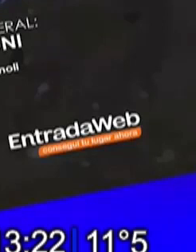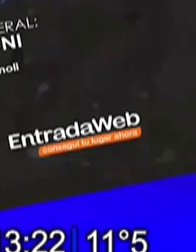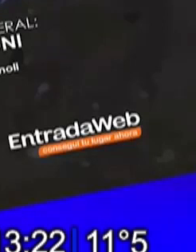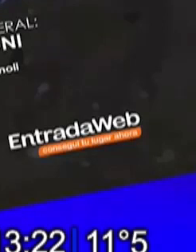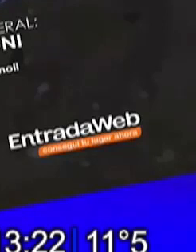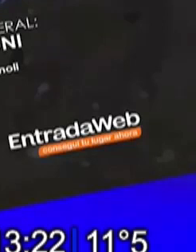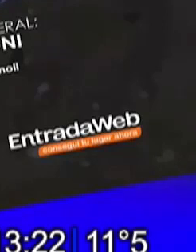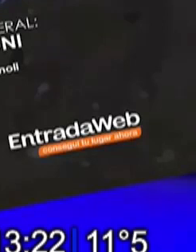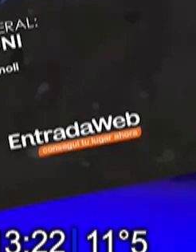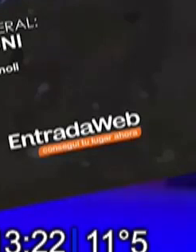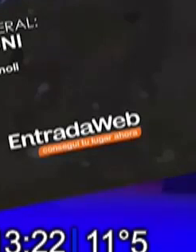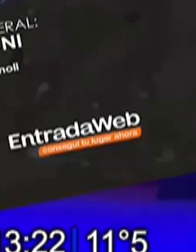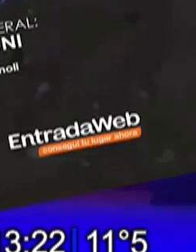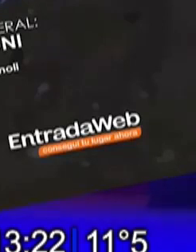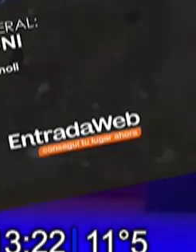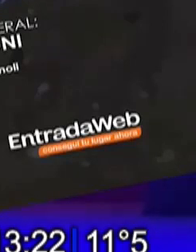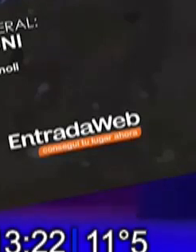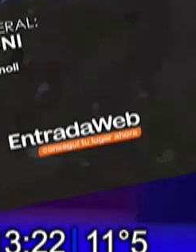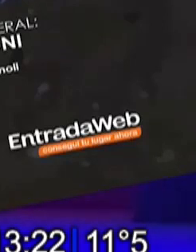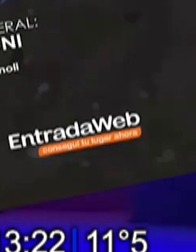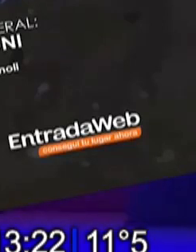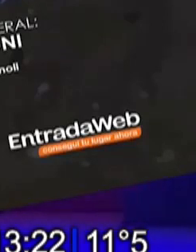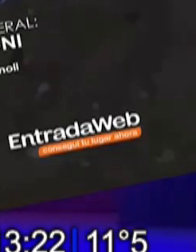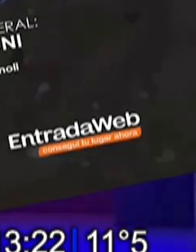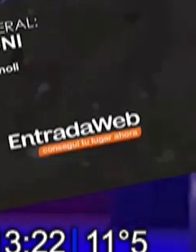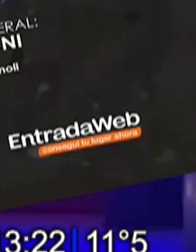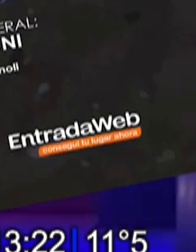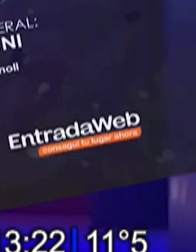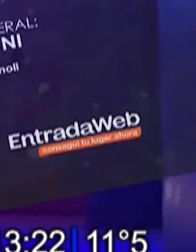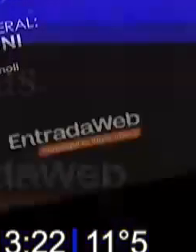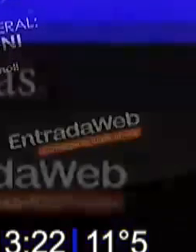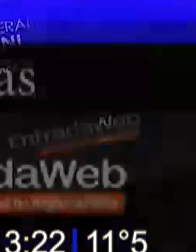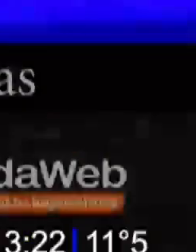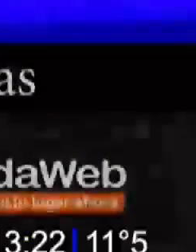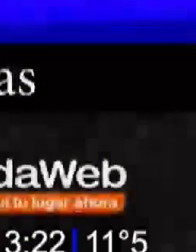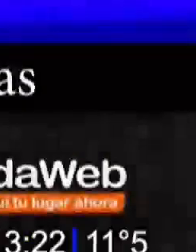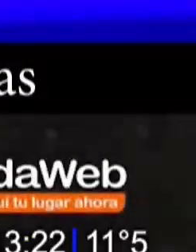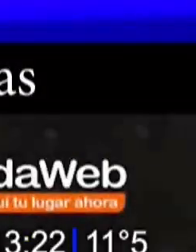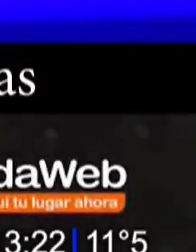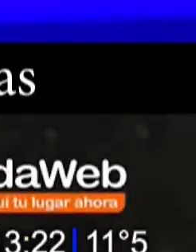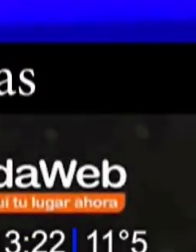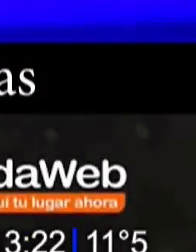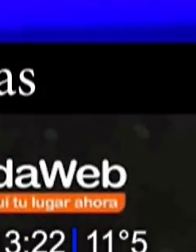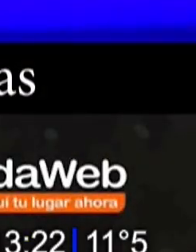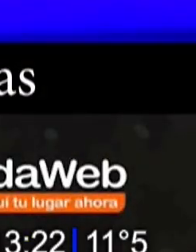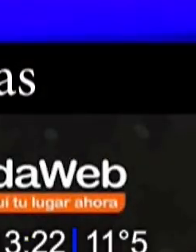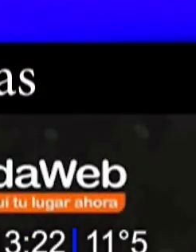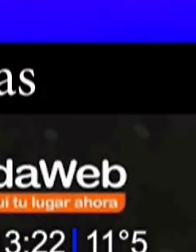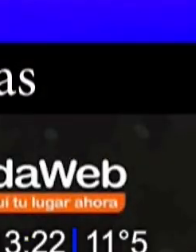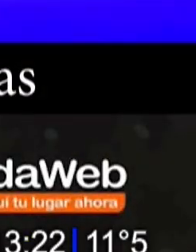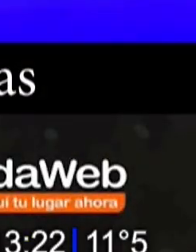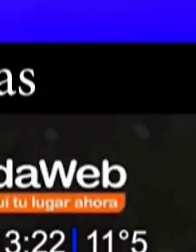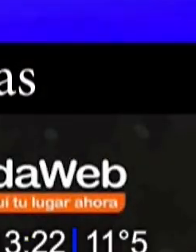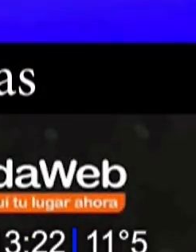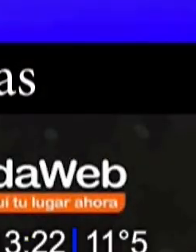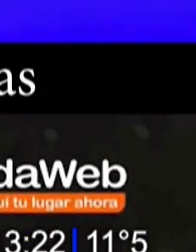Domingo, 20 de agosto, 20:30 horas. Cine Teatro San Luis. Compra tu entrada online. Entradas en